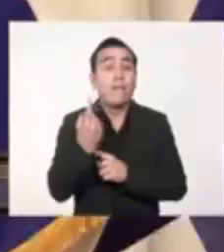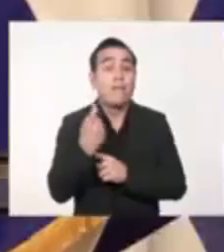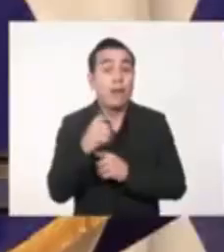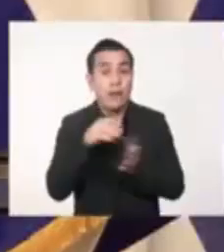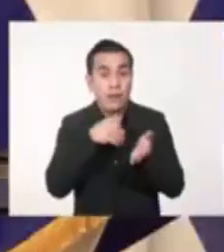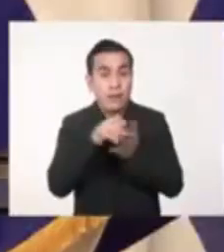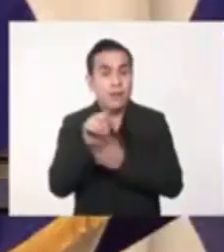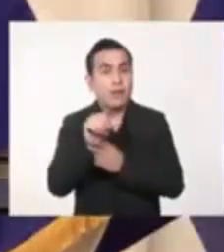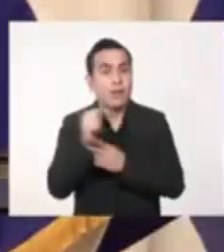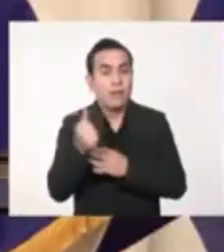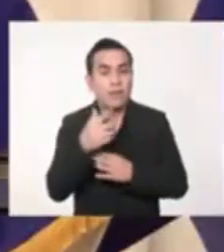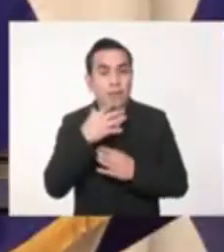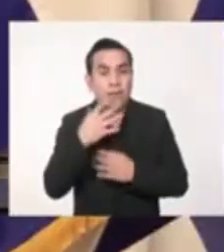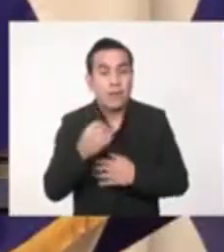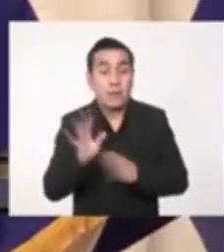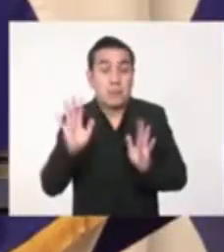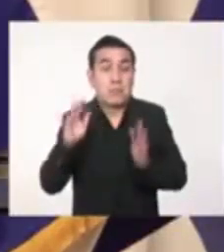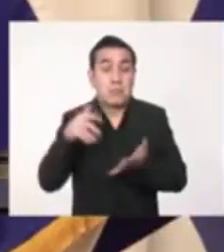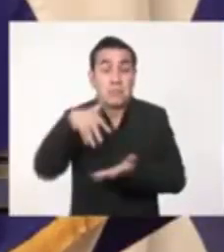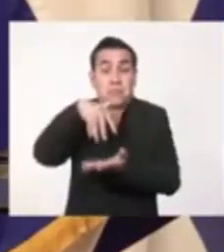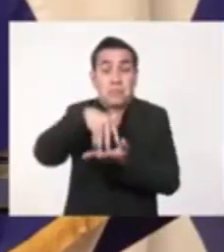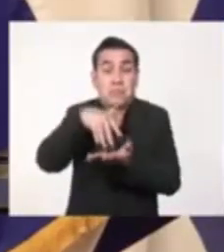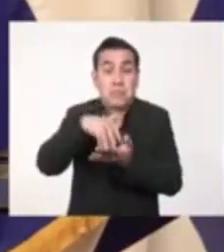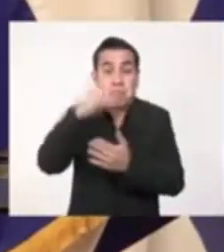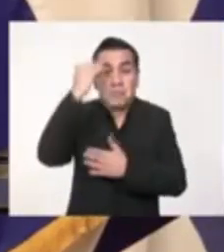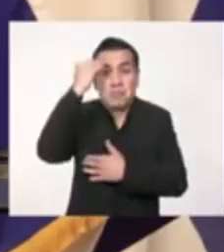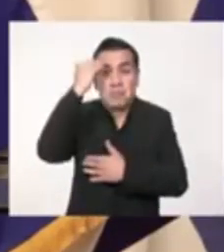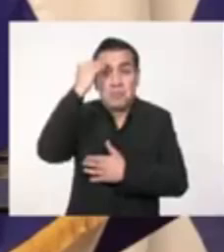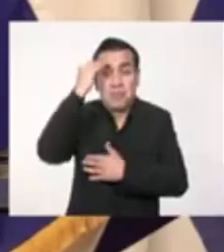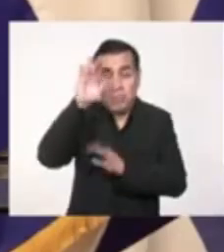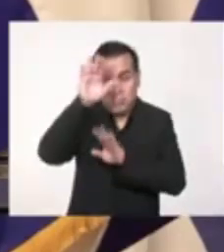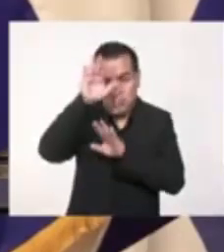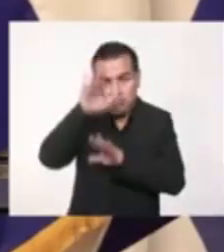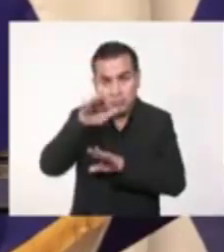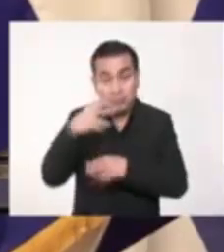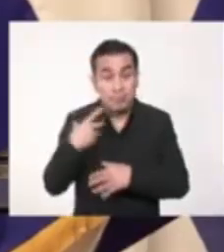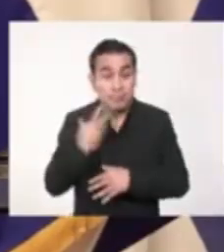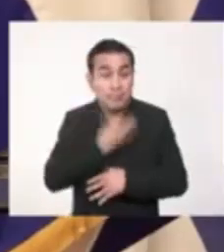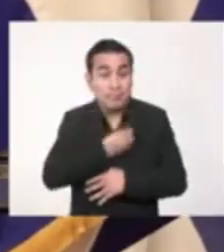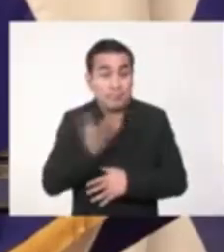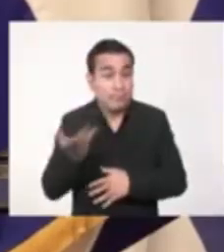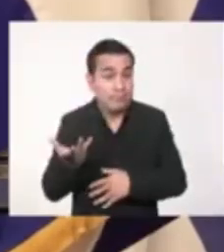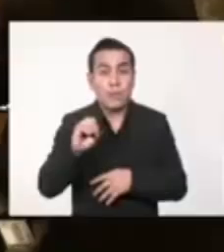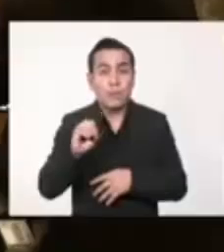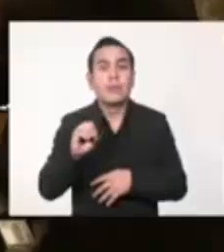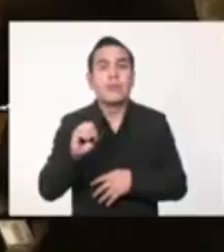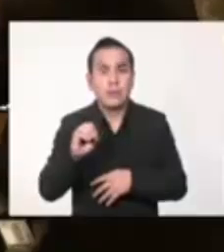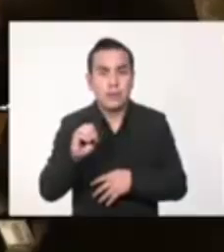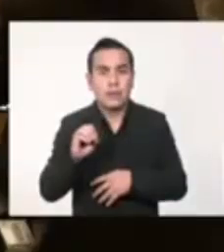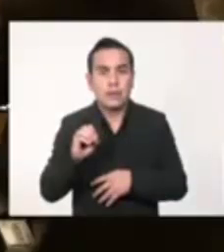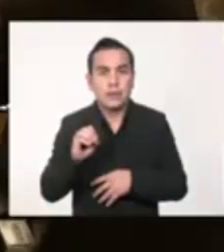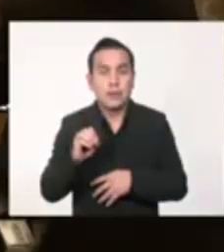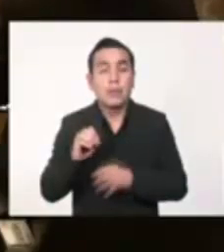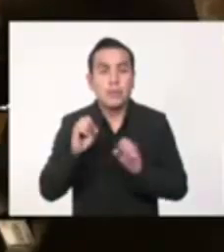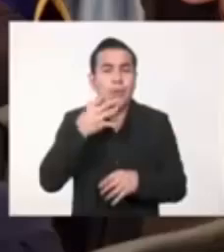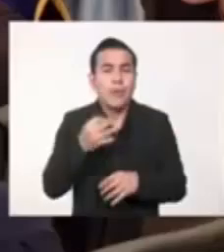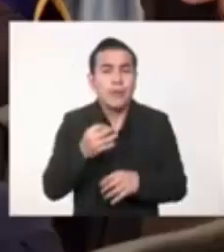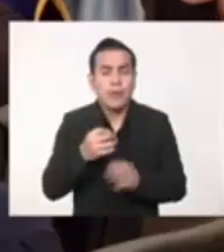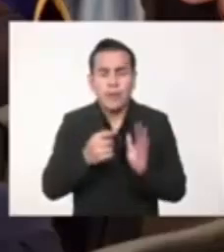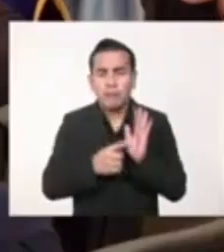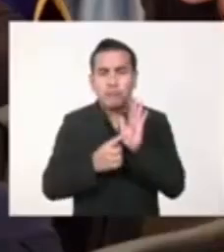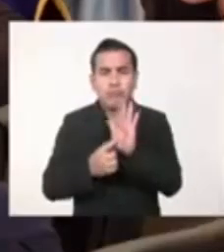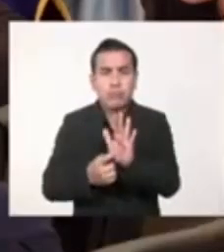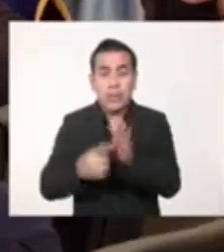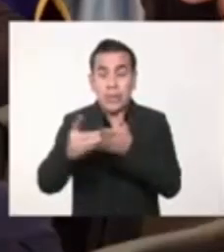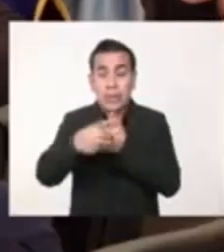imperdonable y vergonzosa falta de respeto típica de los mismos déspotas de siempre. Además, dijo que las declaraciones de Bukele televisadas en